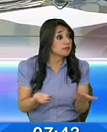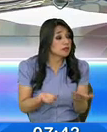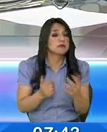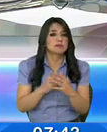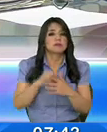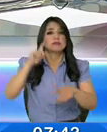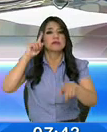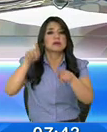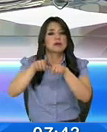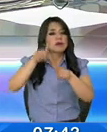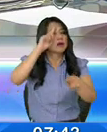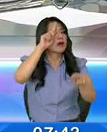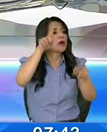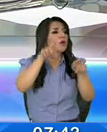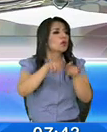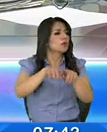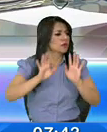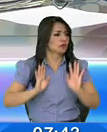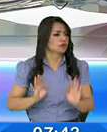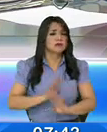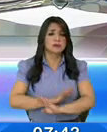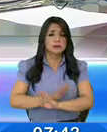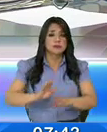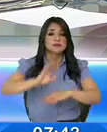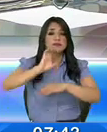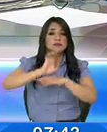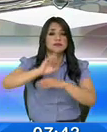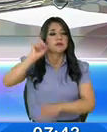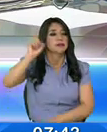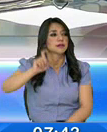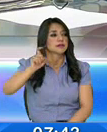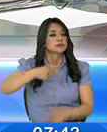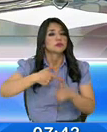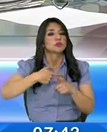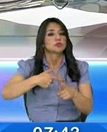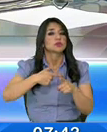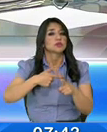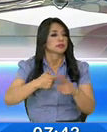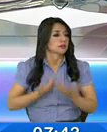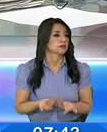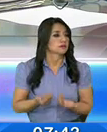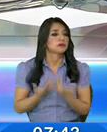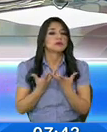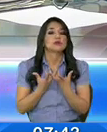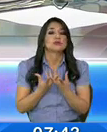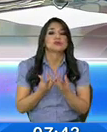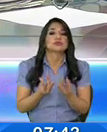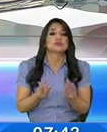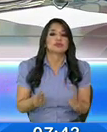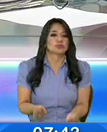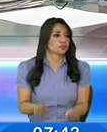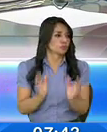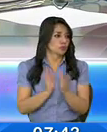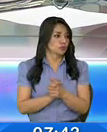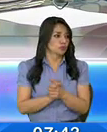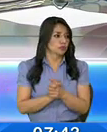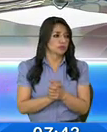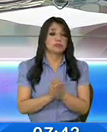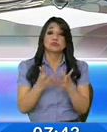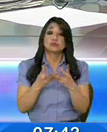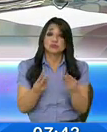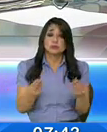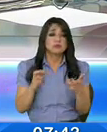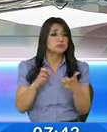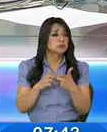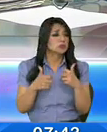consensos miguel' porque el ecuador necesita encontrar un camino de solución a los